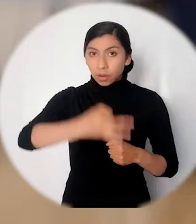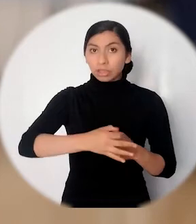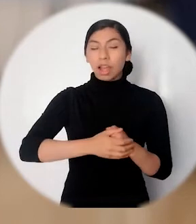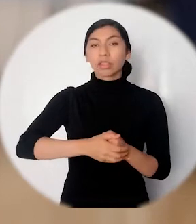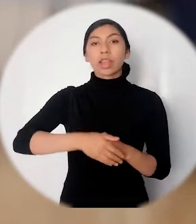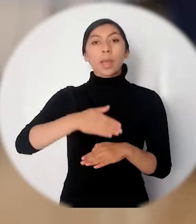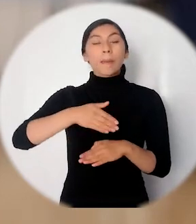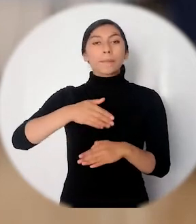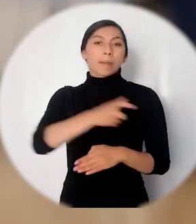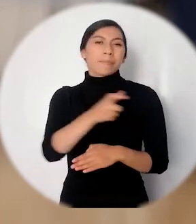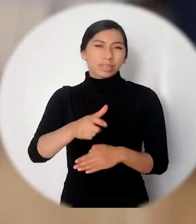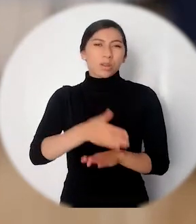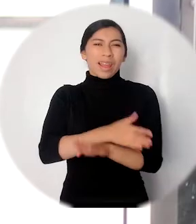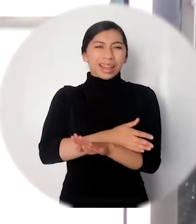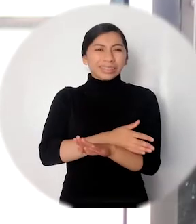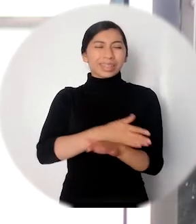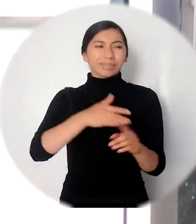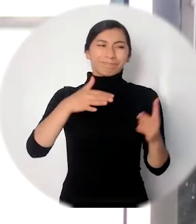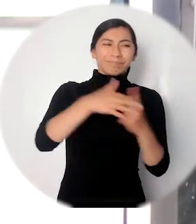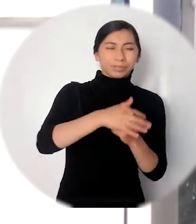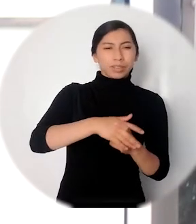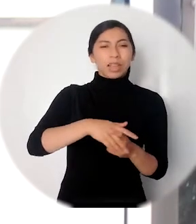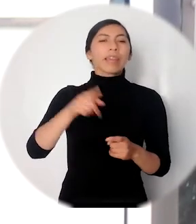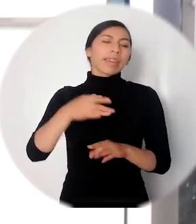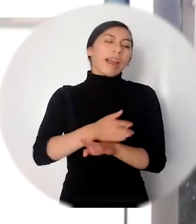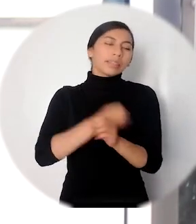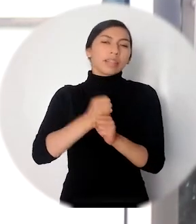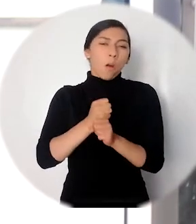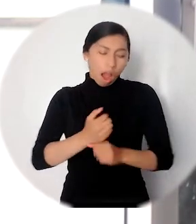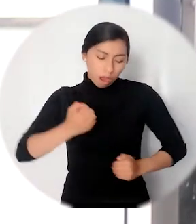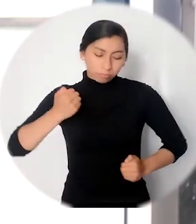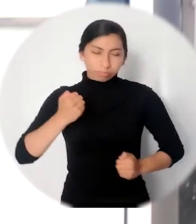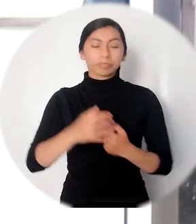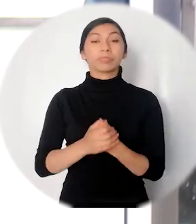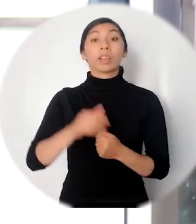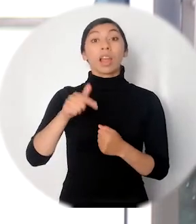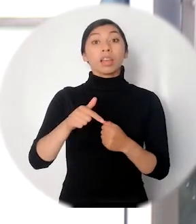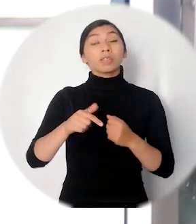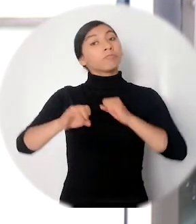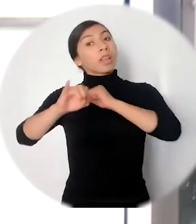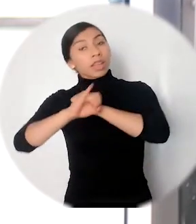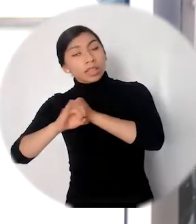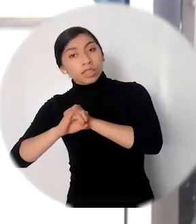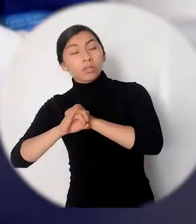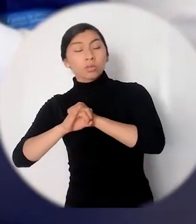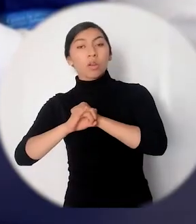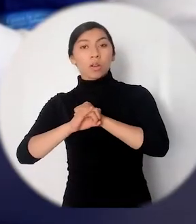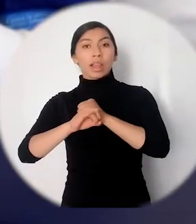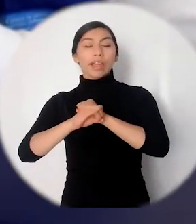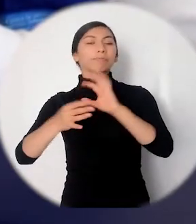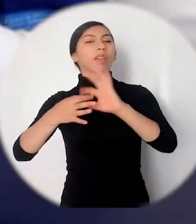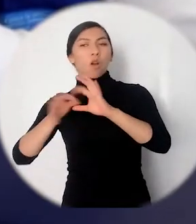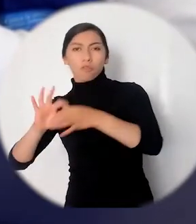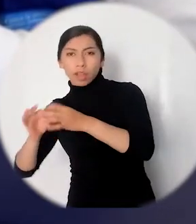nuestros militares víctimas del conflicto interno del país. Esta actividad permitió una mayor focalización de la oferta institucional con entidades